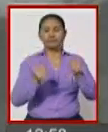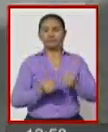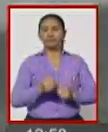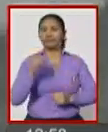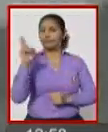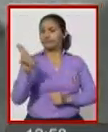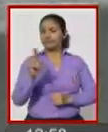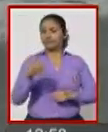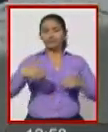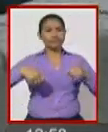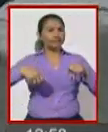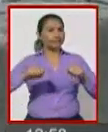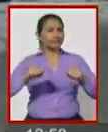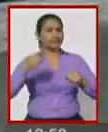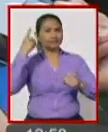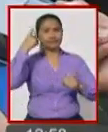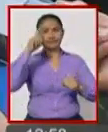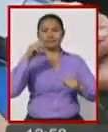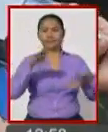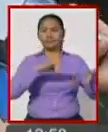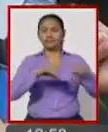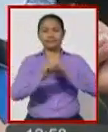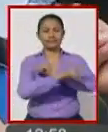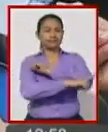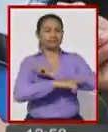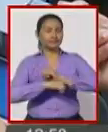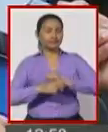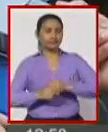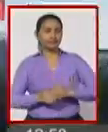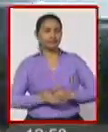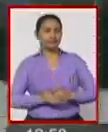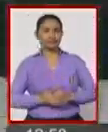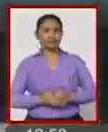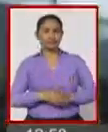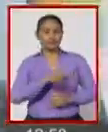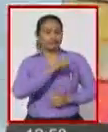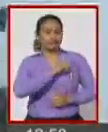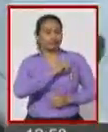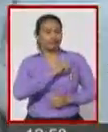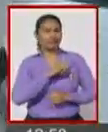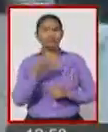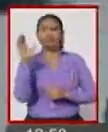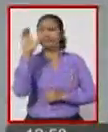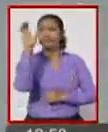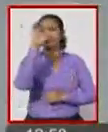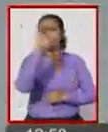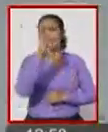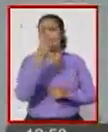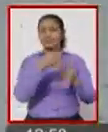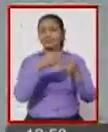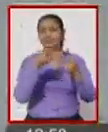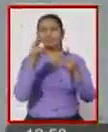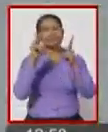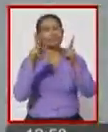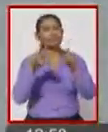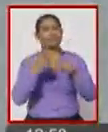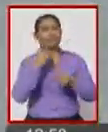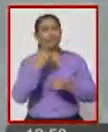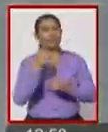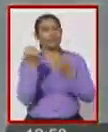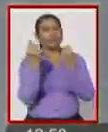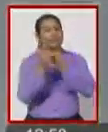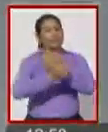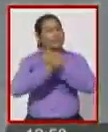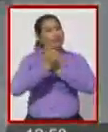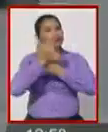eso es que utilizan este tipo de movilidades para cometer los ilícitos en el centro. La policía aún trabaja para dar con la captura de estos delincuentes